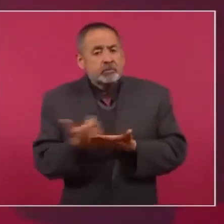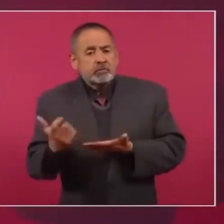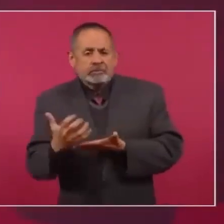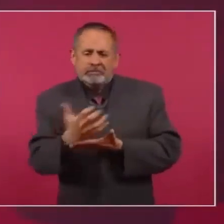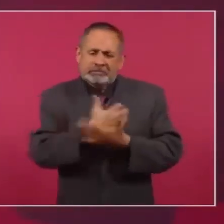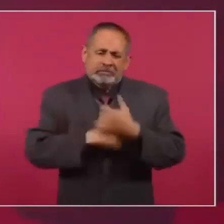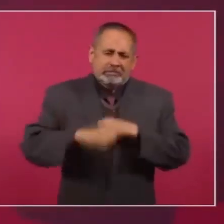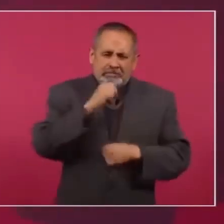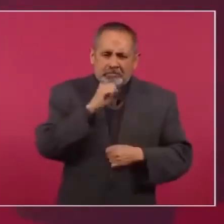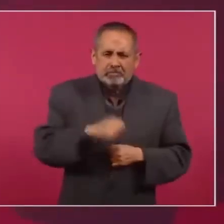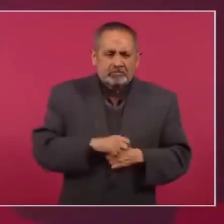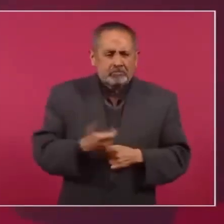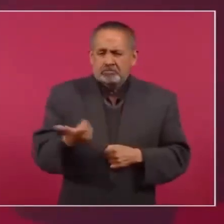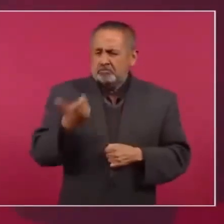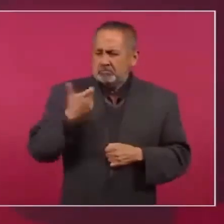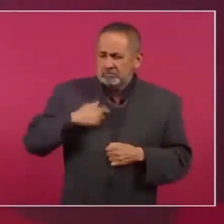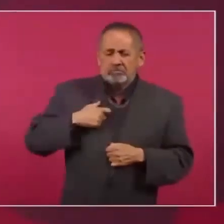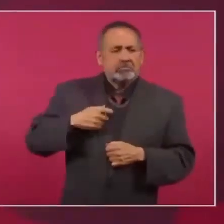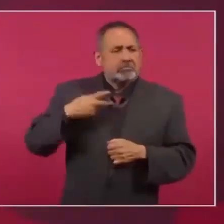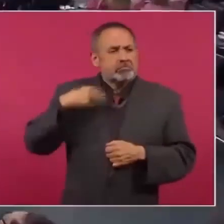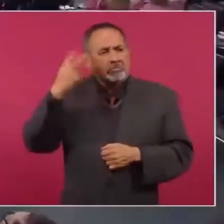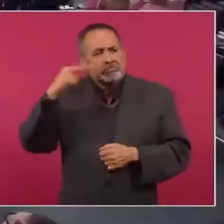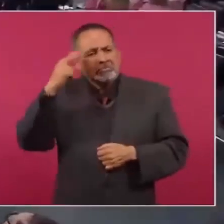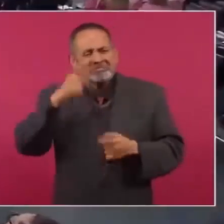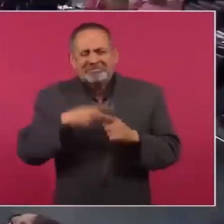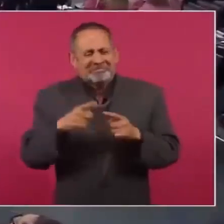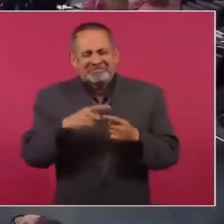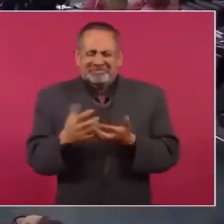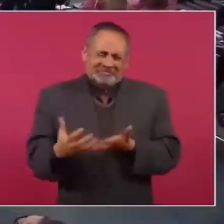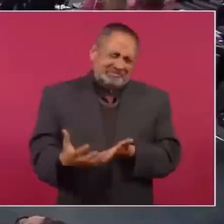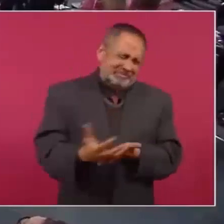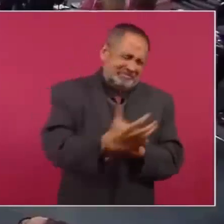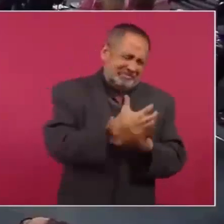con gastos de representación, con viáticos. Bueno,